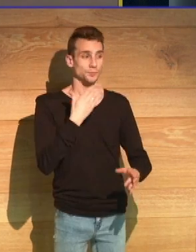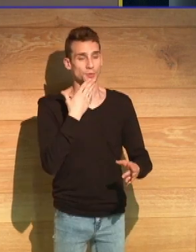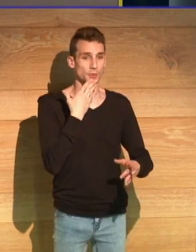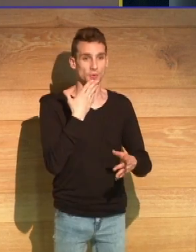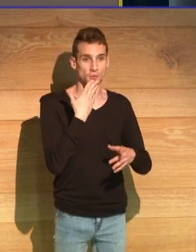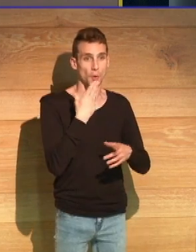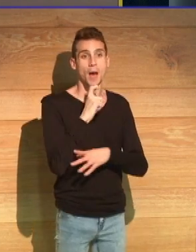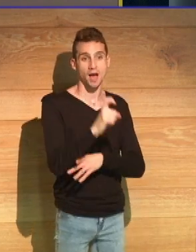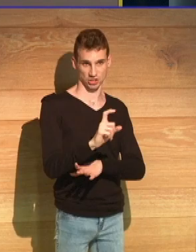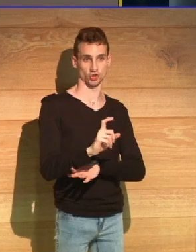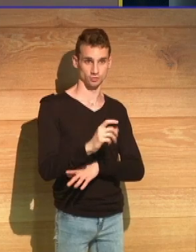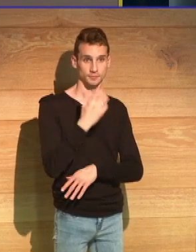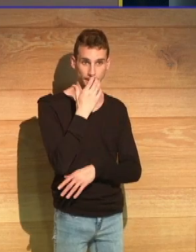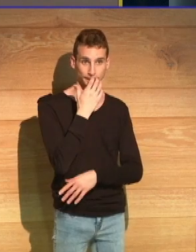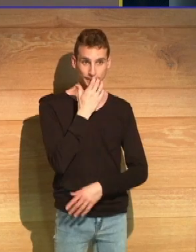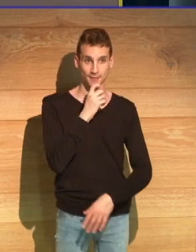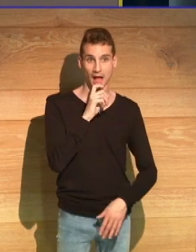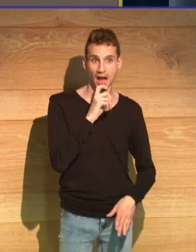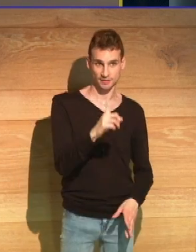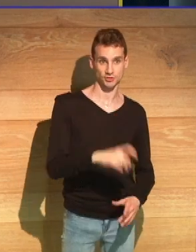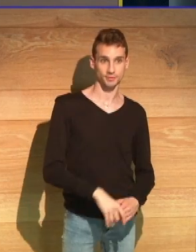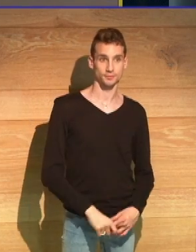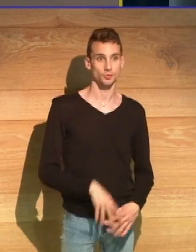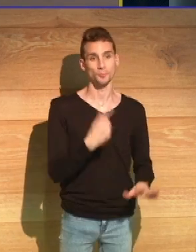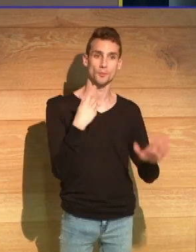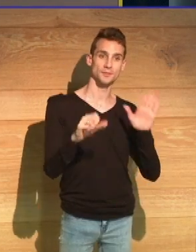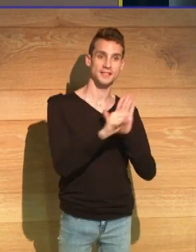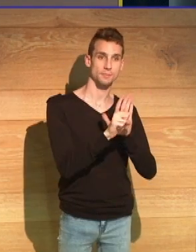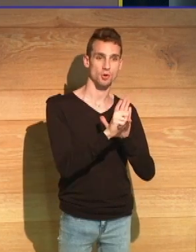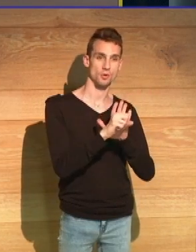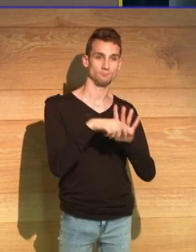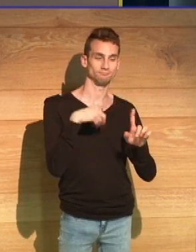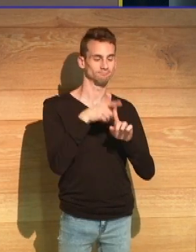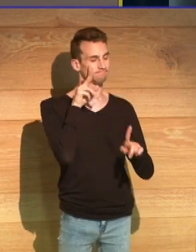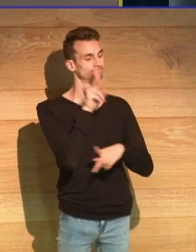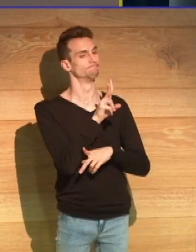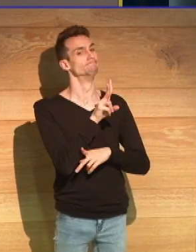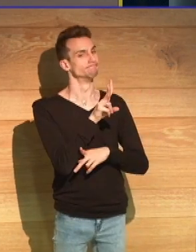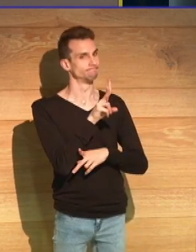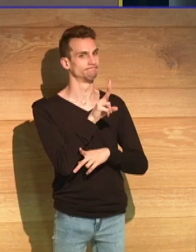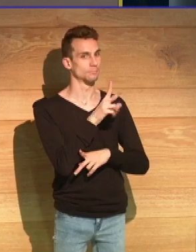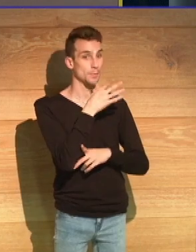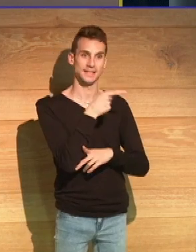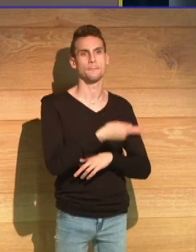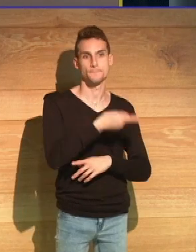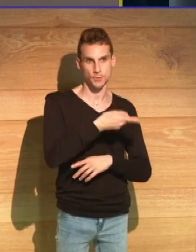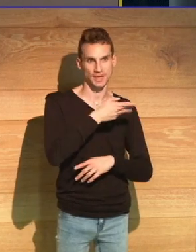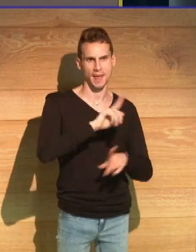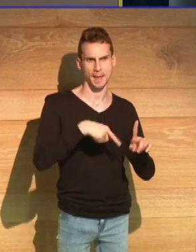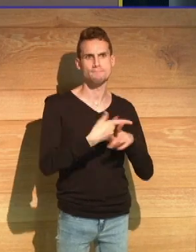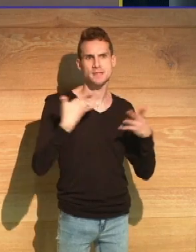advertencia de la crisis, como una símbolo para mirar esto, porque es muy importante, es